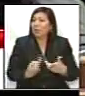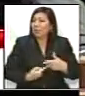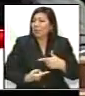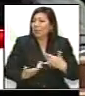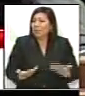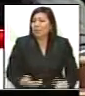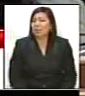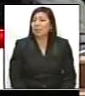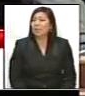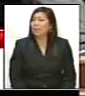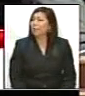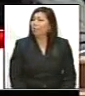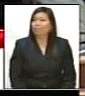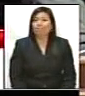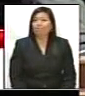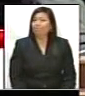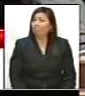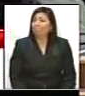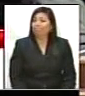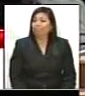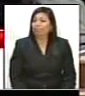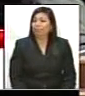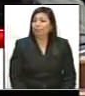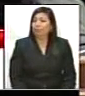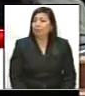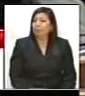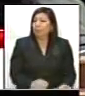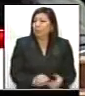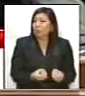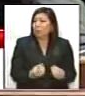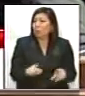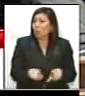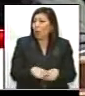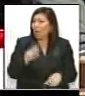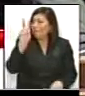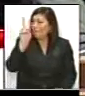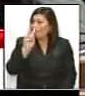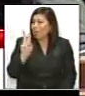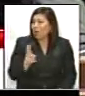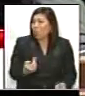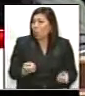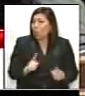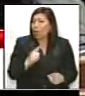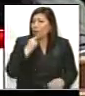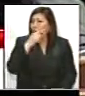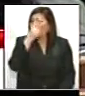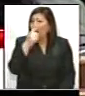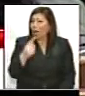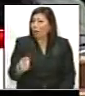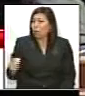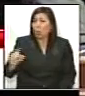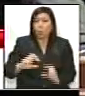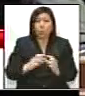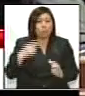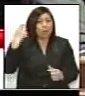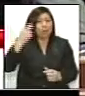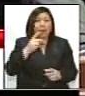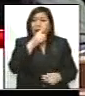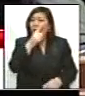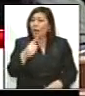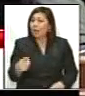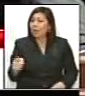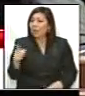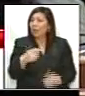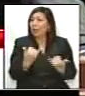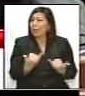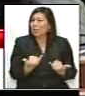viene, casualmente, es un caso como Venezuela. Cuando el Congreso se anula, los partidos políticos se anulen,